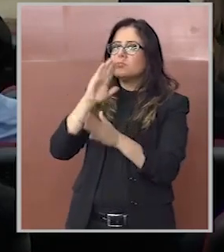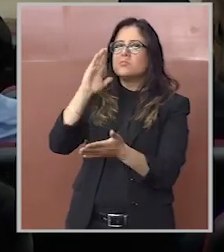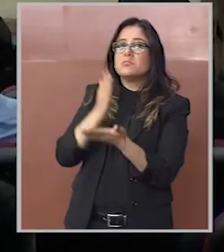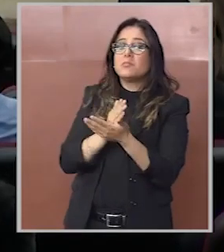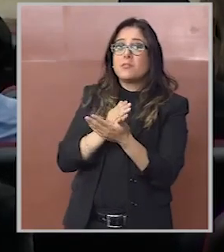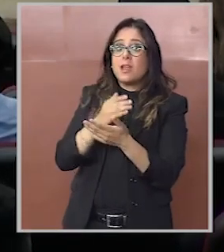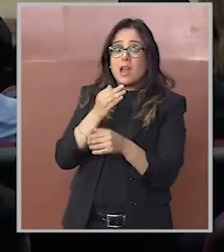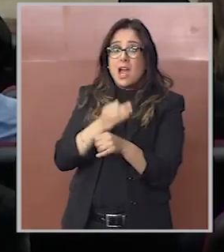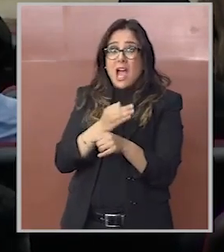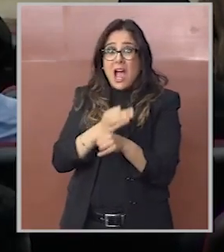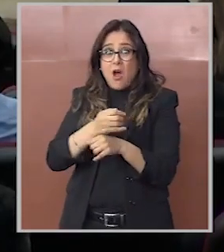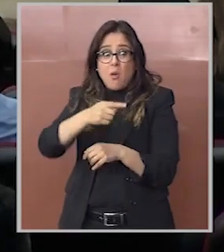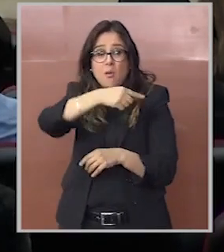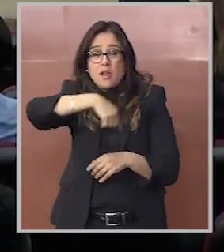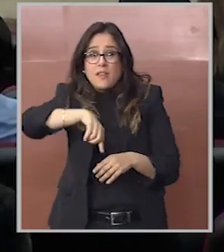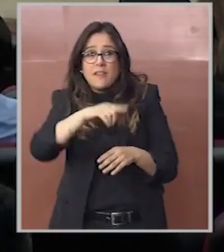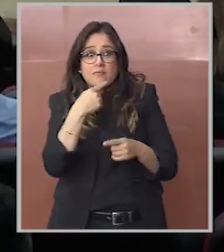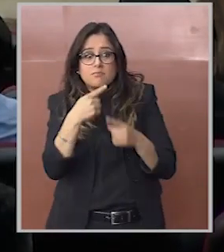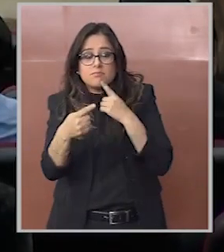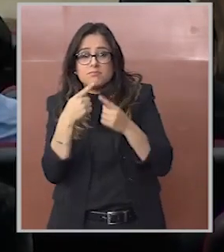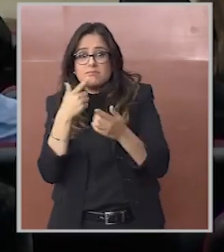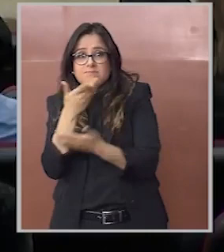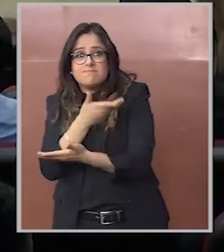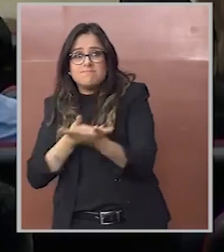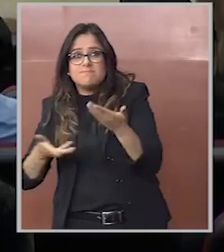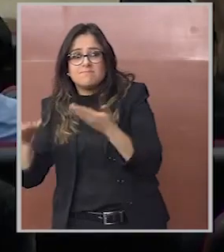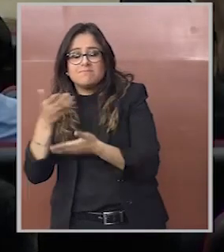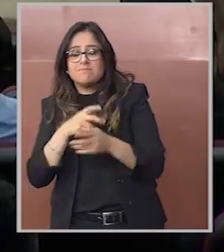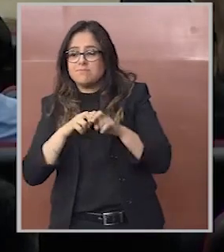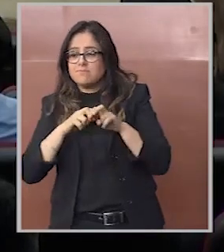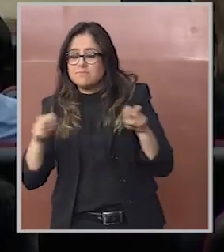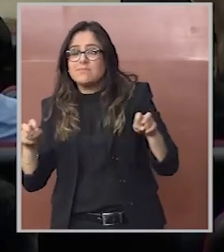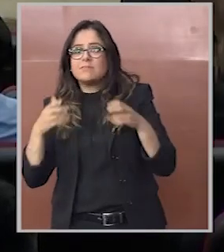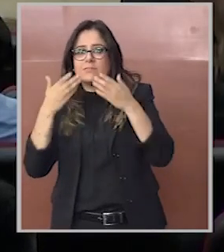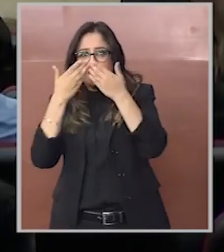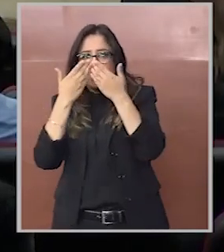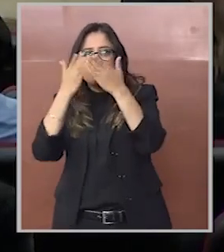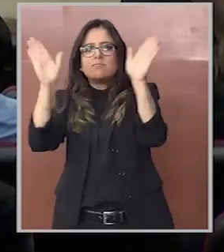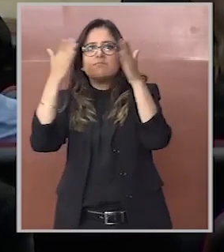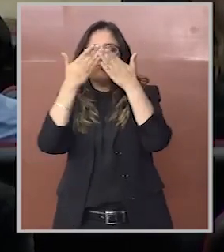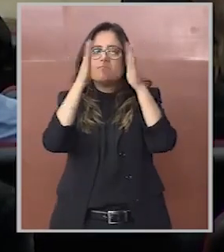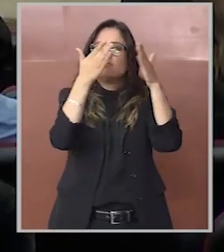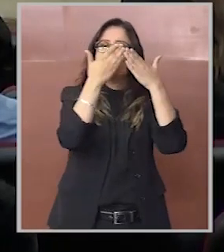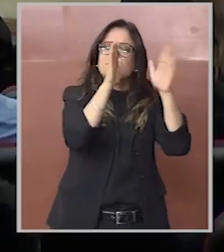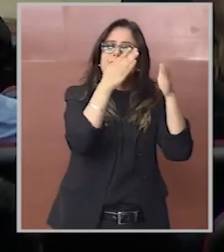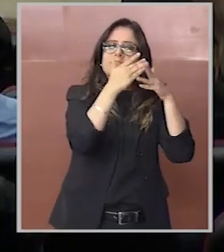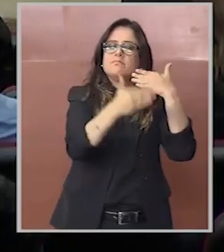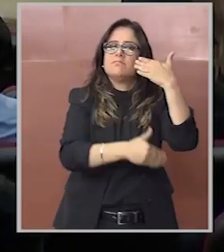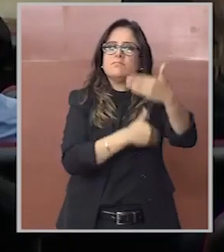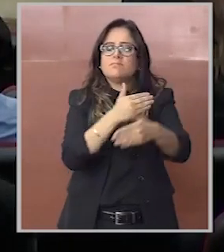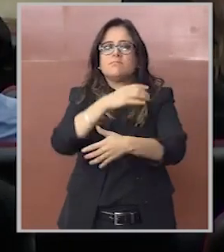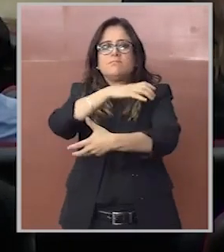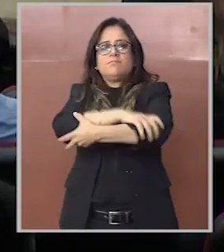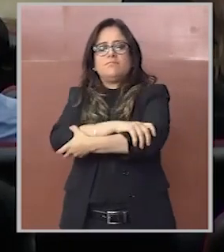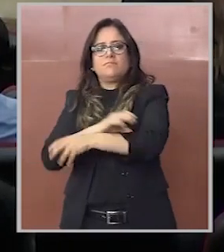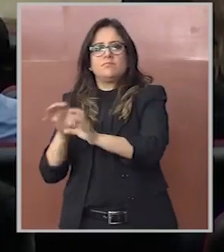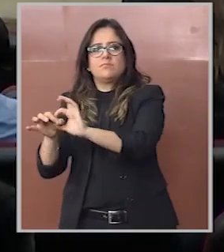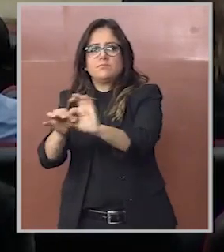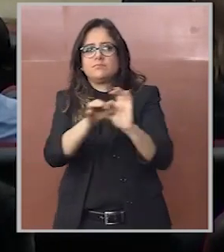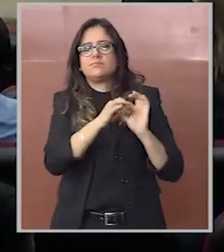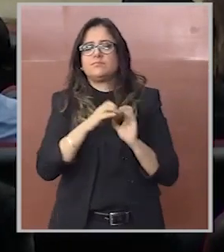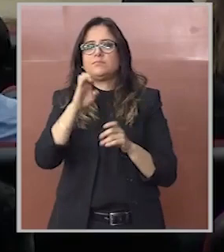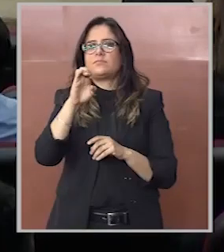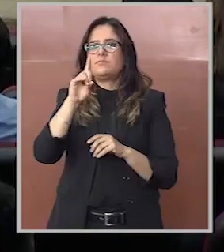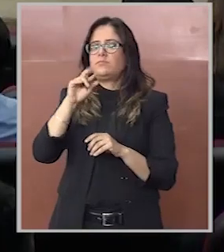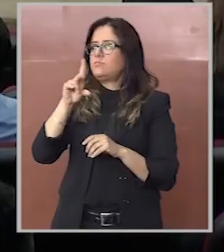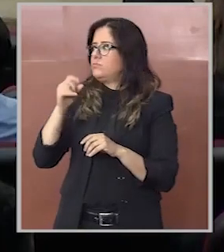abrirnos a otras voces el ir construyendo en conjunto Eduardo en la mañana me hacía un panorama progama muy general de cómo el